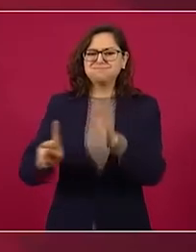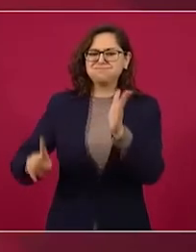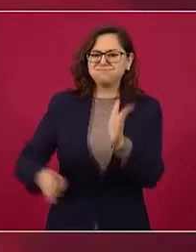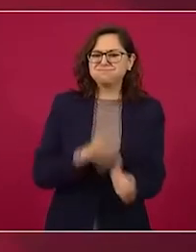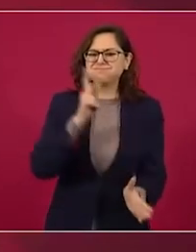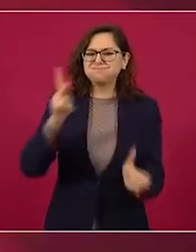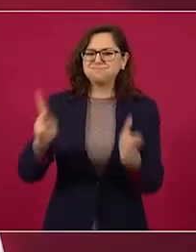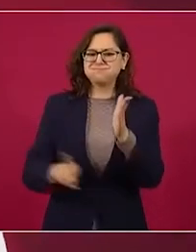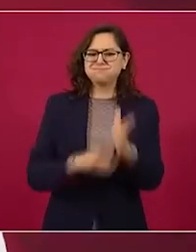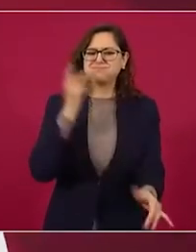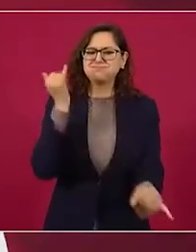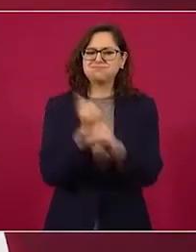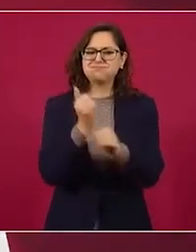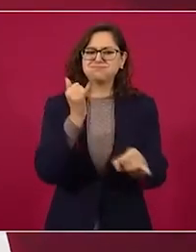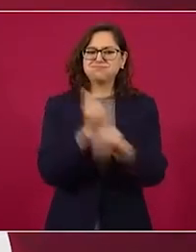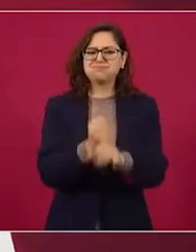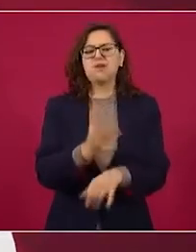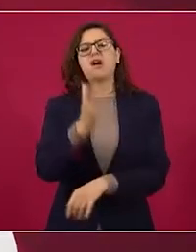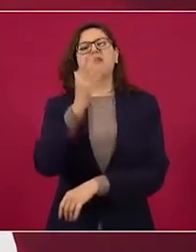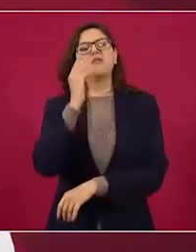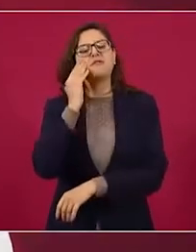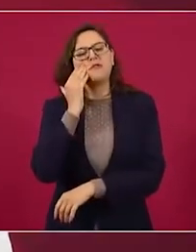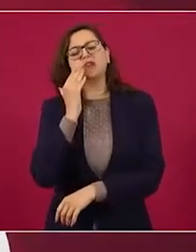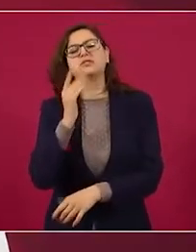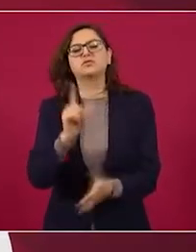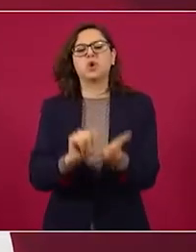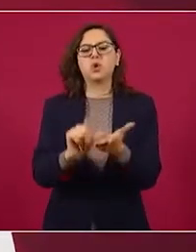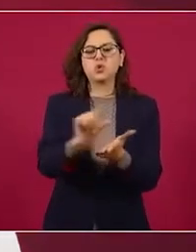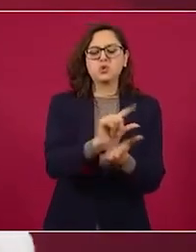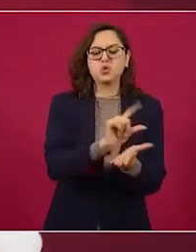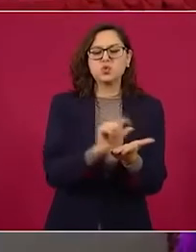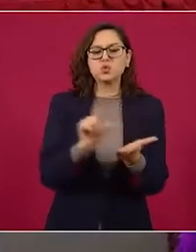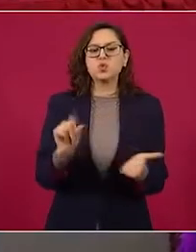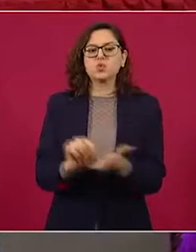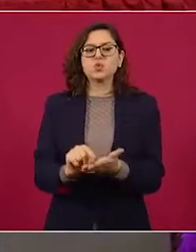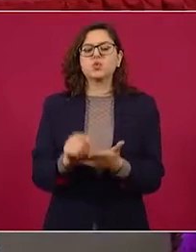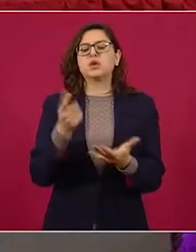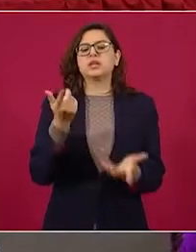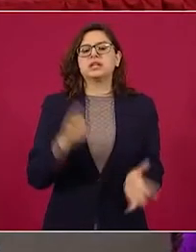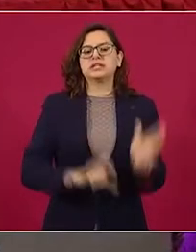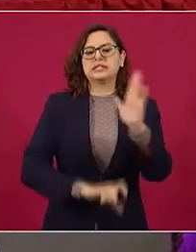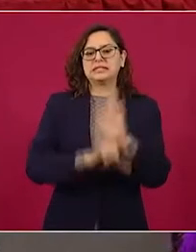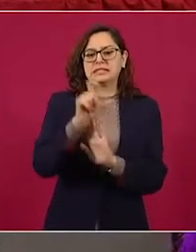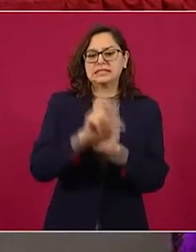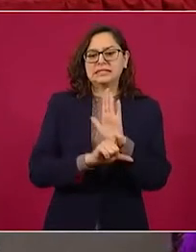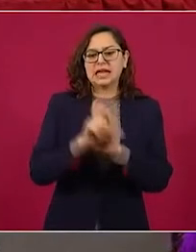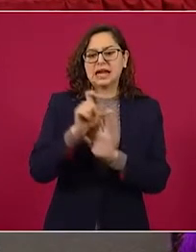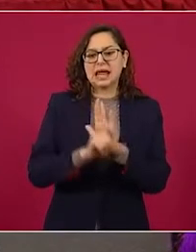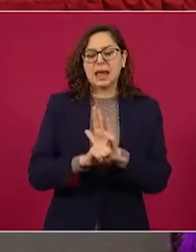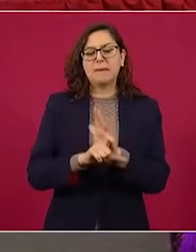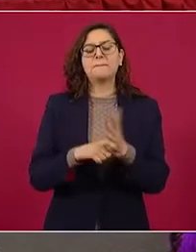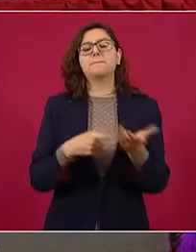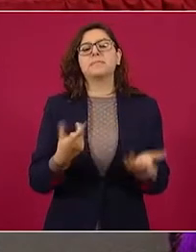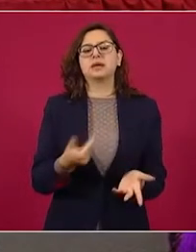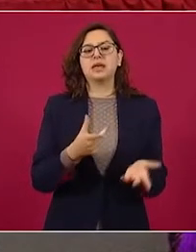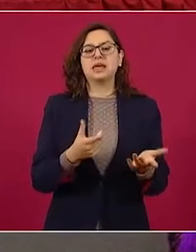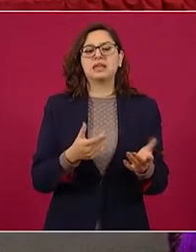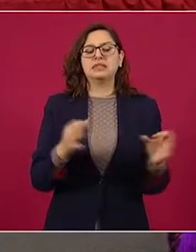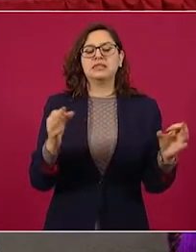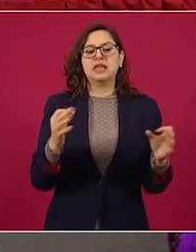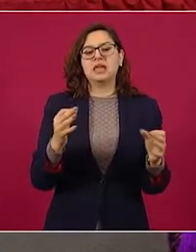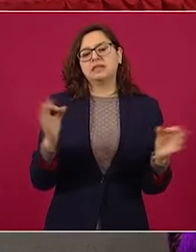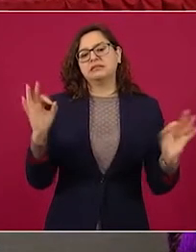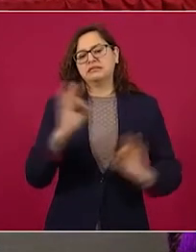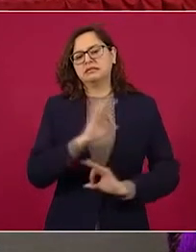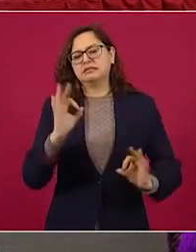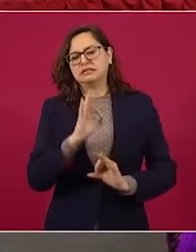masiva en redes sociales como Facebook, Twitter, reels de Instagram y videos cortos en TikTok de